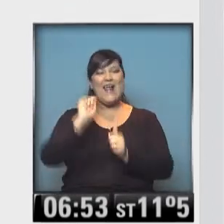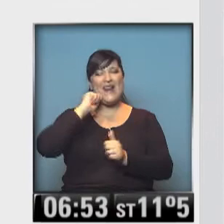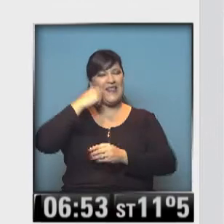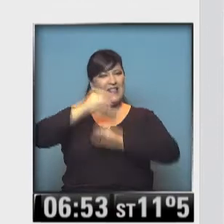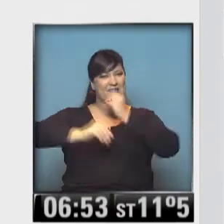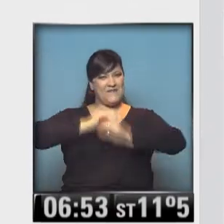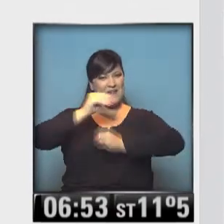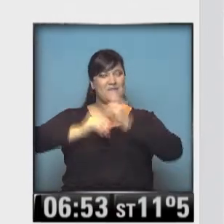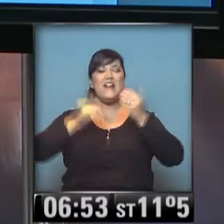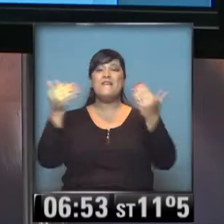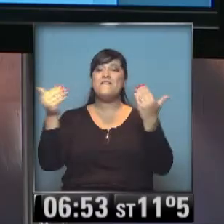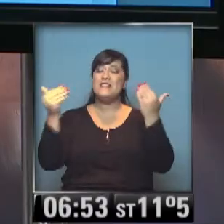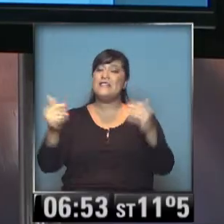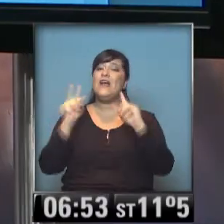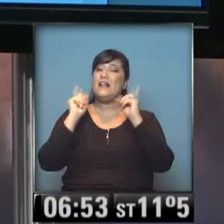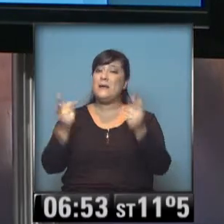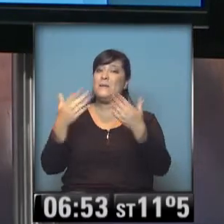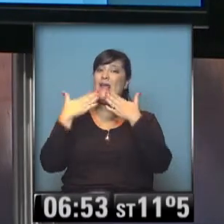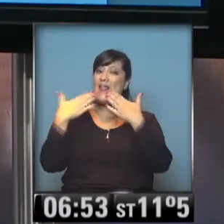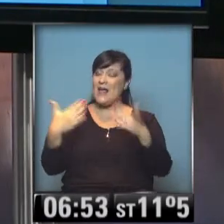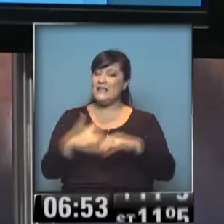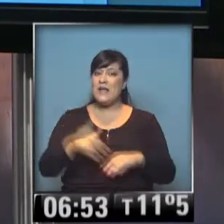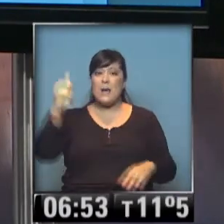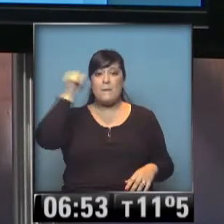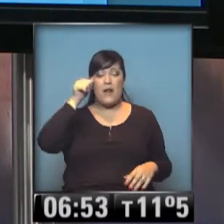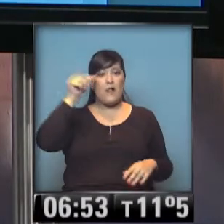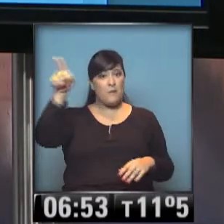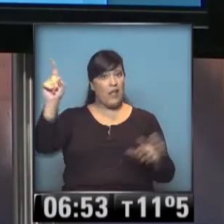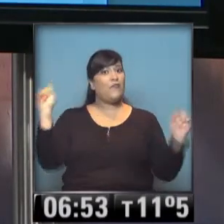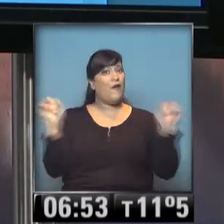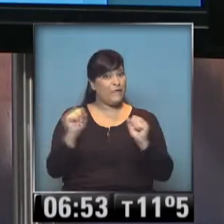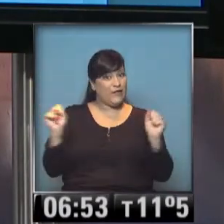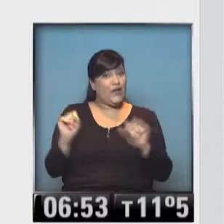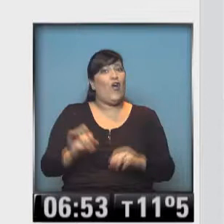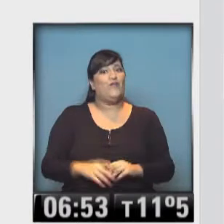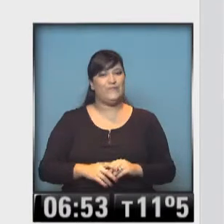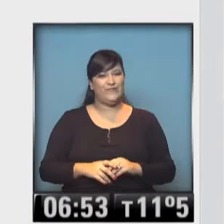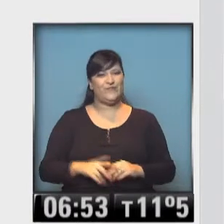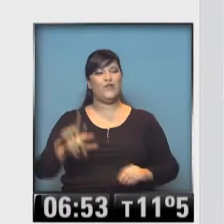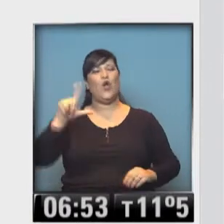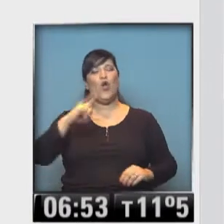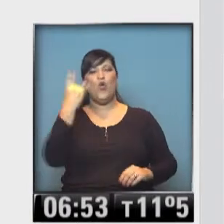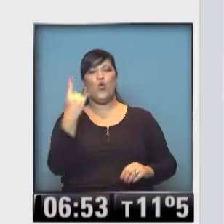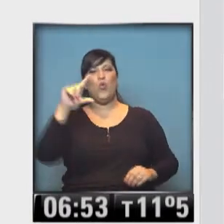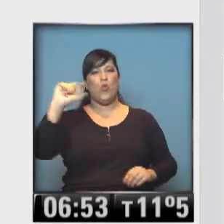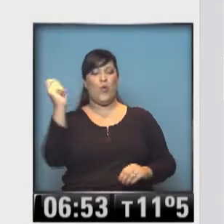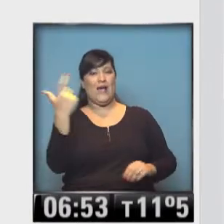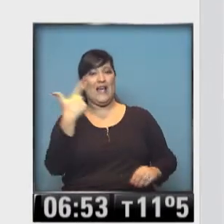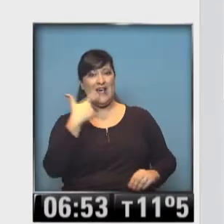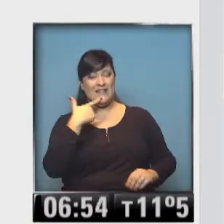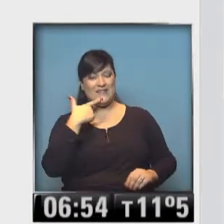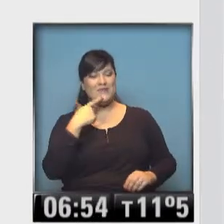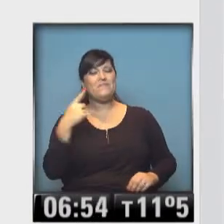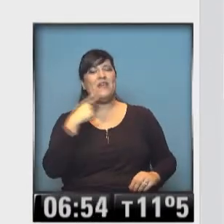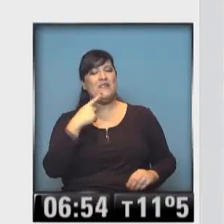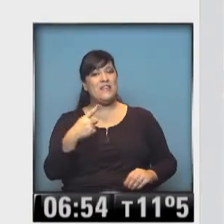familia. Felicitaciones y gracias. En Mar del Plata, qué fresquito que está, ¿eh? Lucas River López.